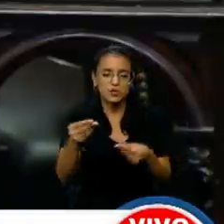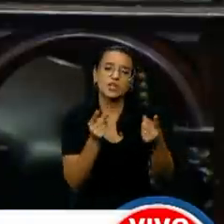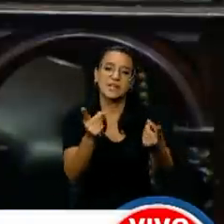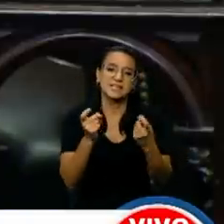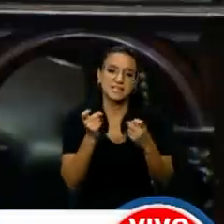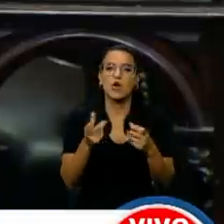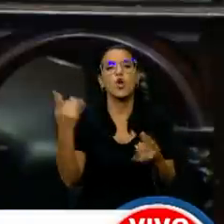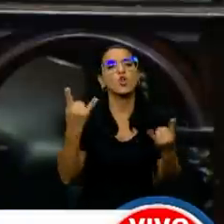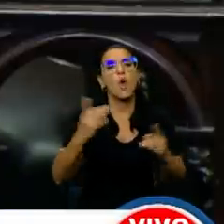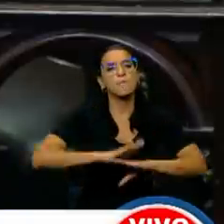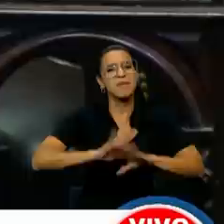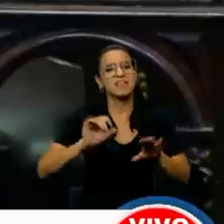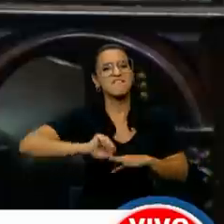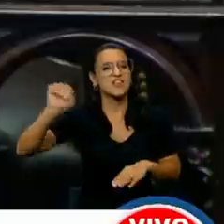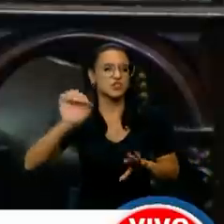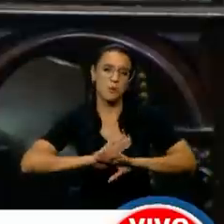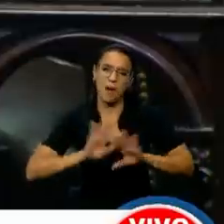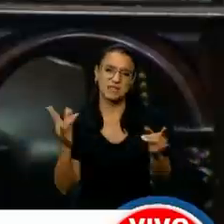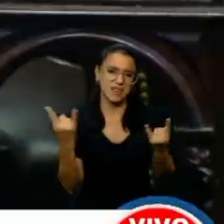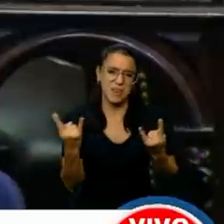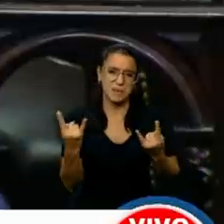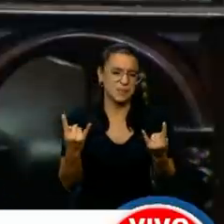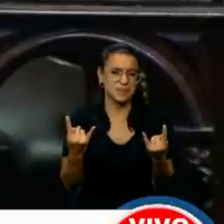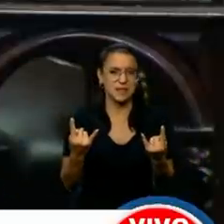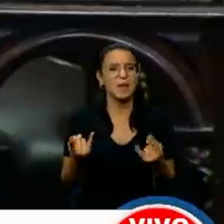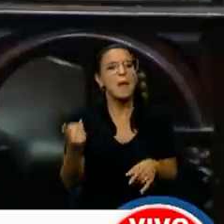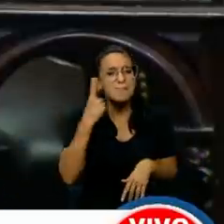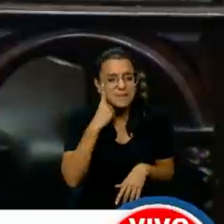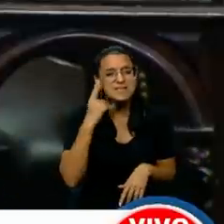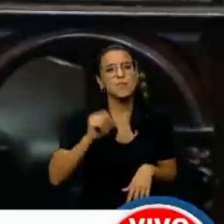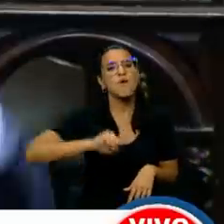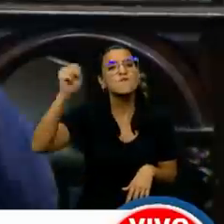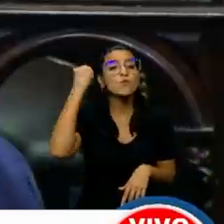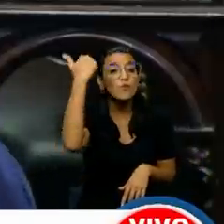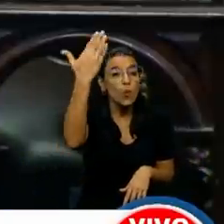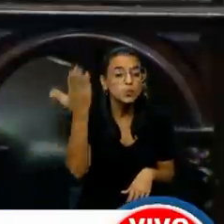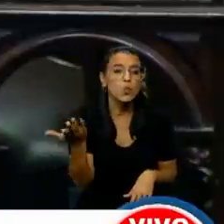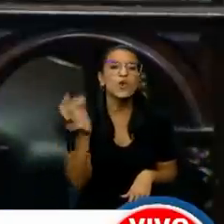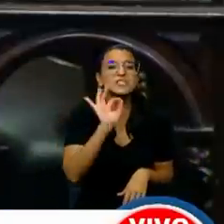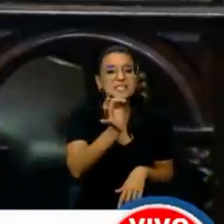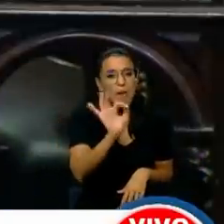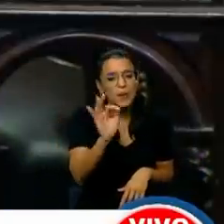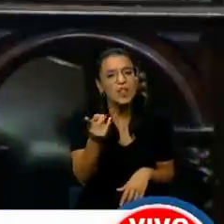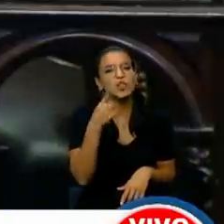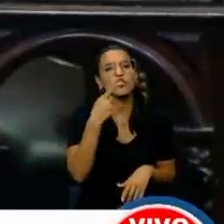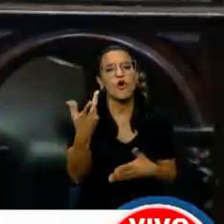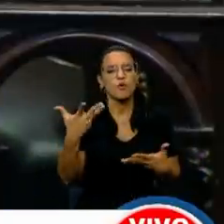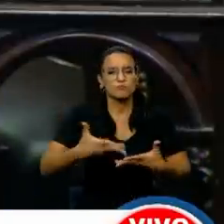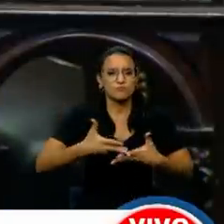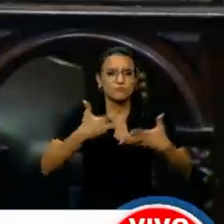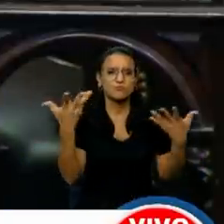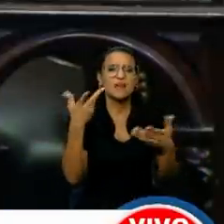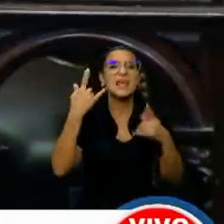necesario que no mientan con la inflación actual pensemos la inflación futura teniendo en cuenta la bola de nieve